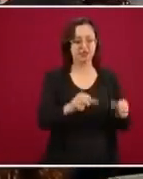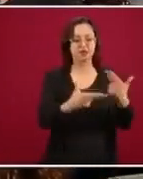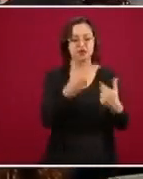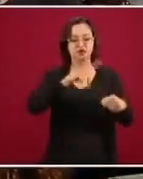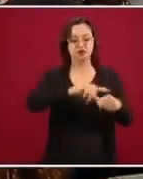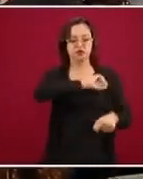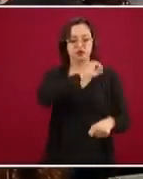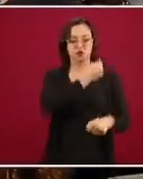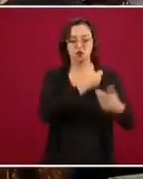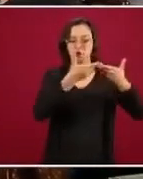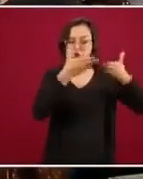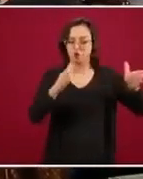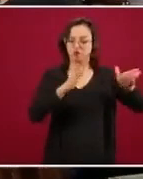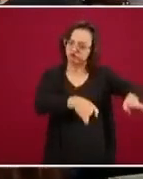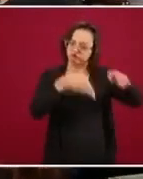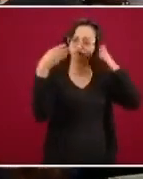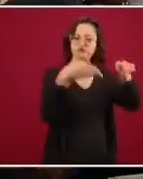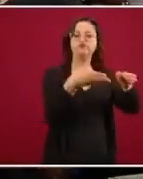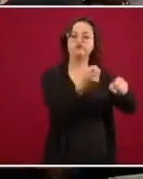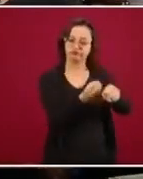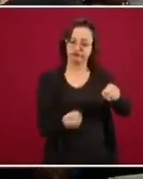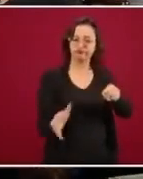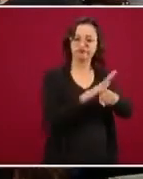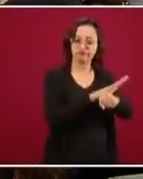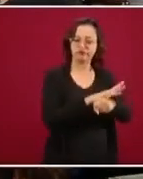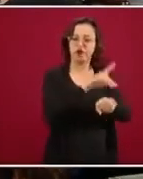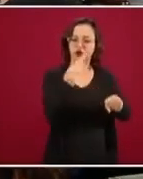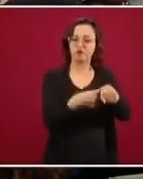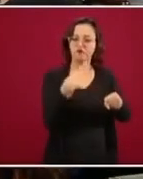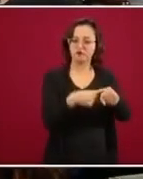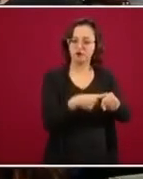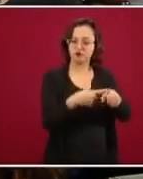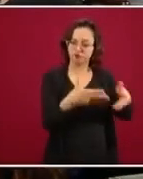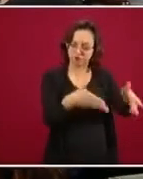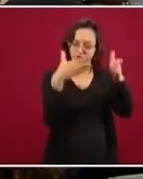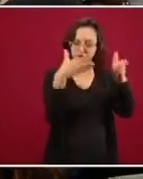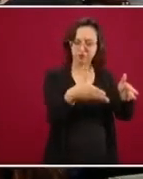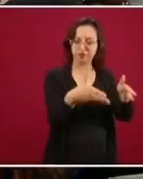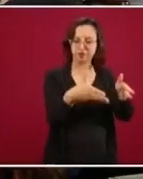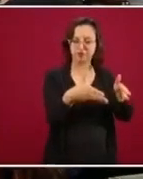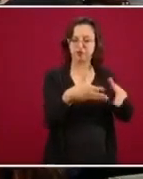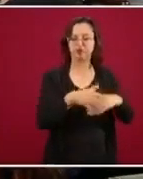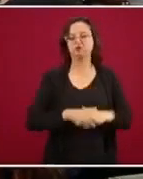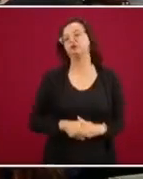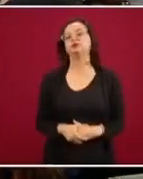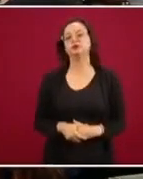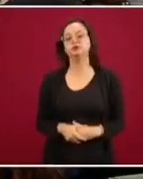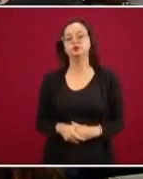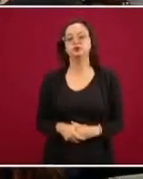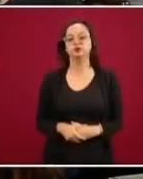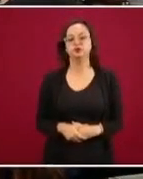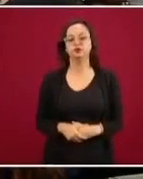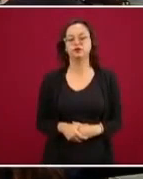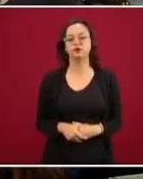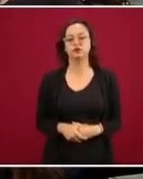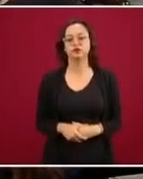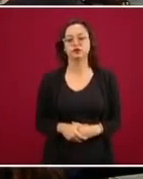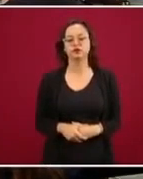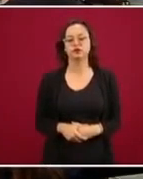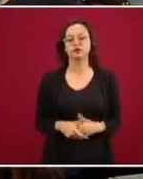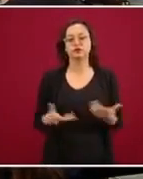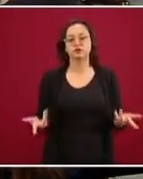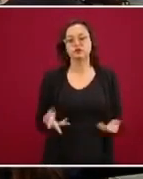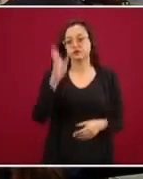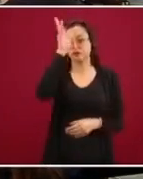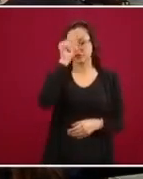salud estén concentrados en el cuidado de los afectados por la pandemia convenio que